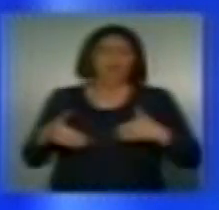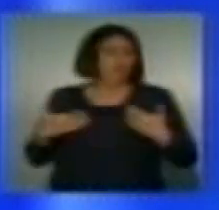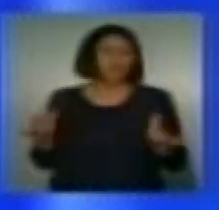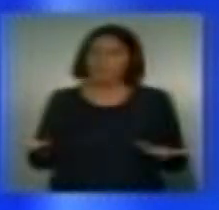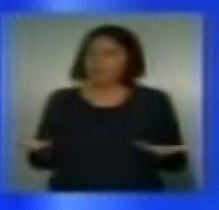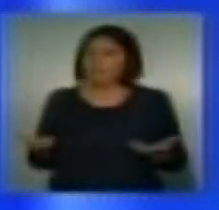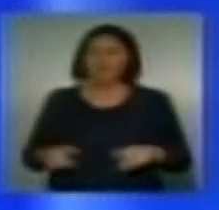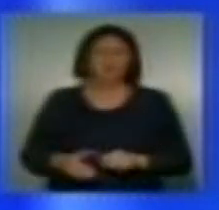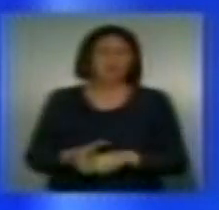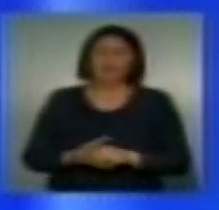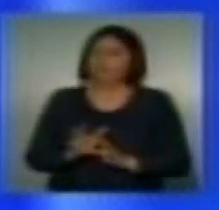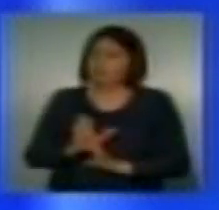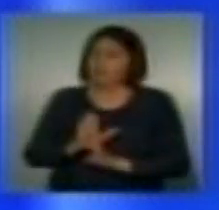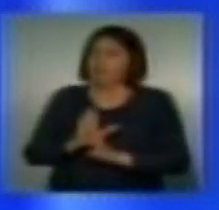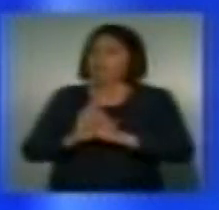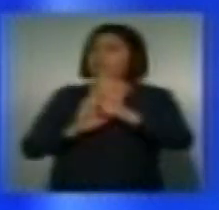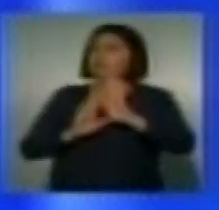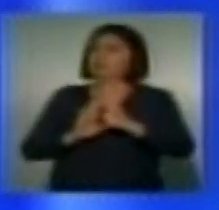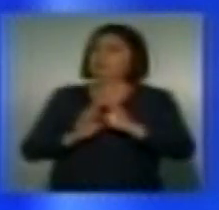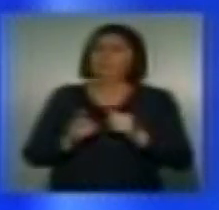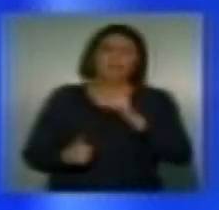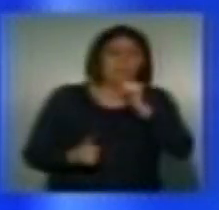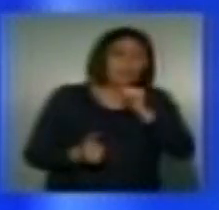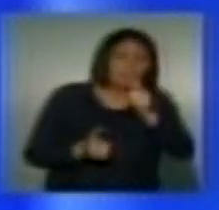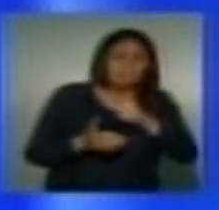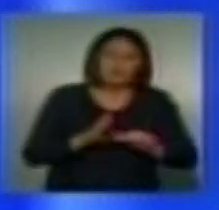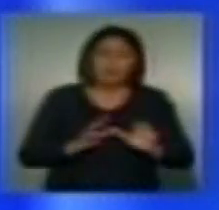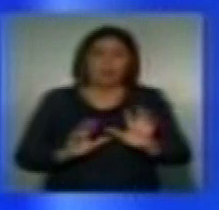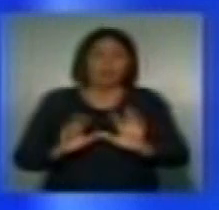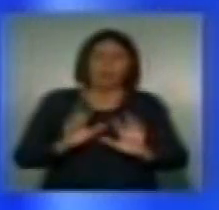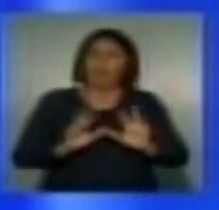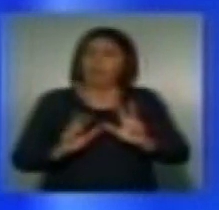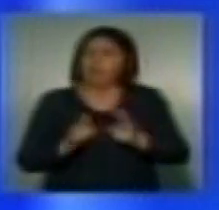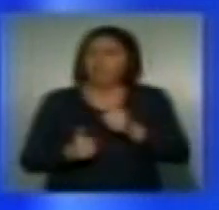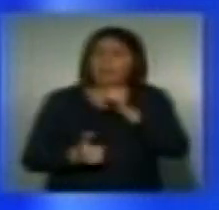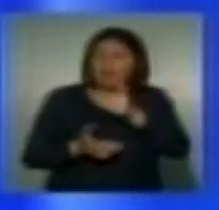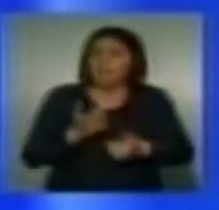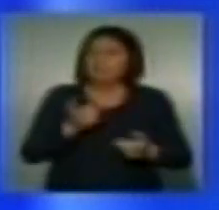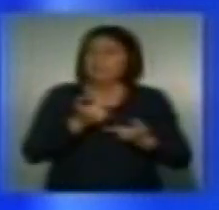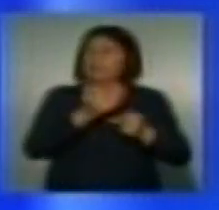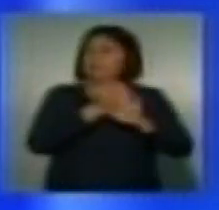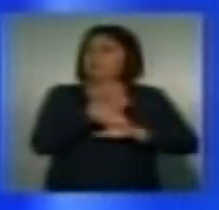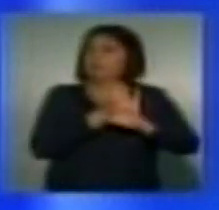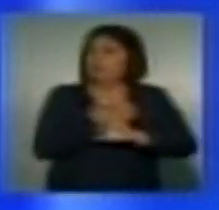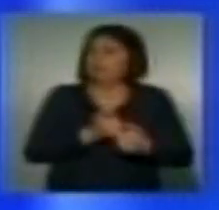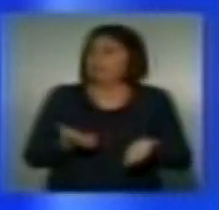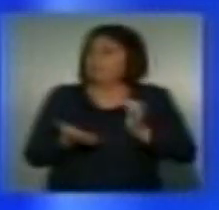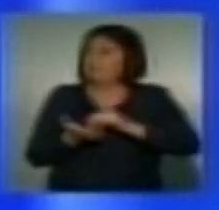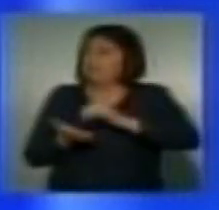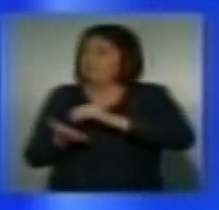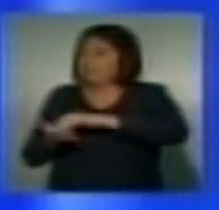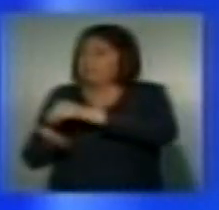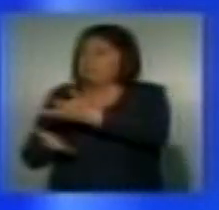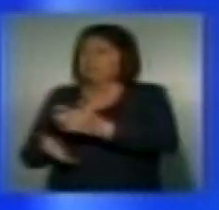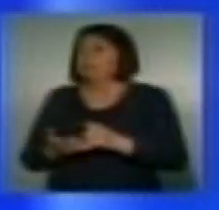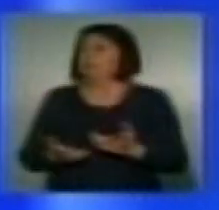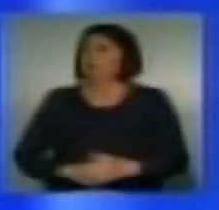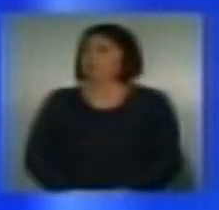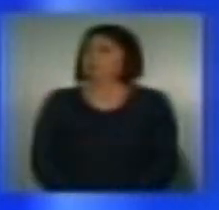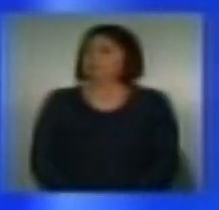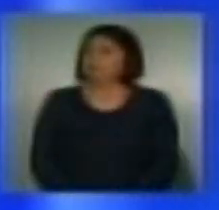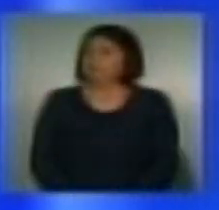crecer si no terminamos con la inseguridad Eso significa incrementar la severidad de las